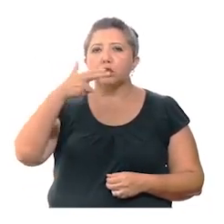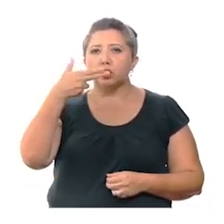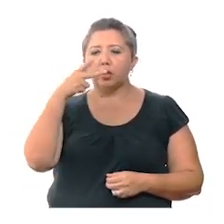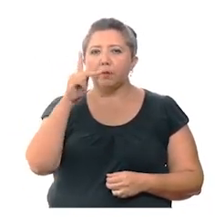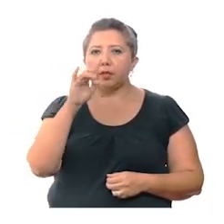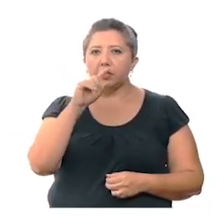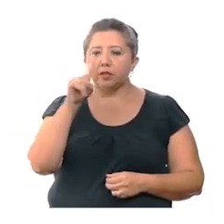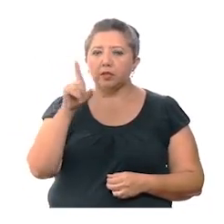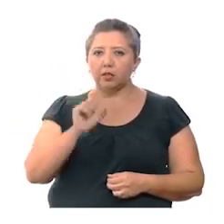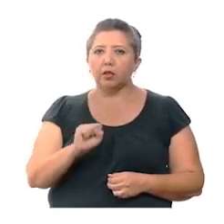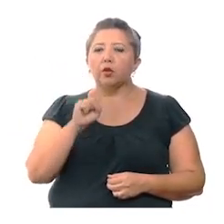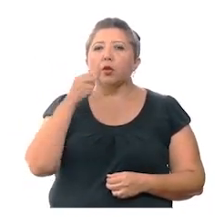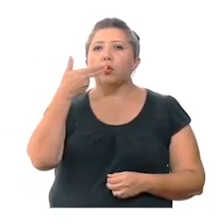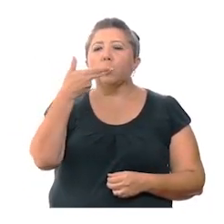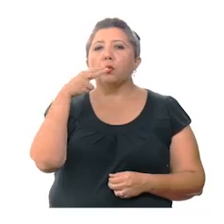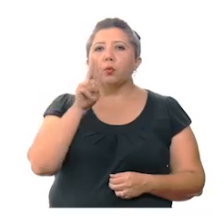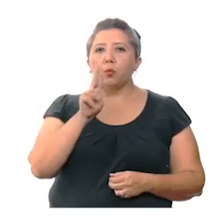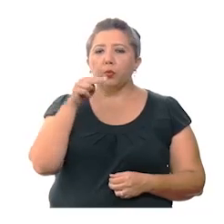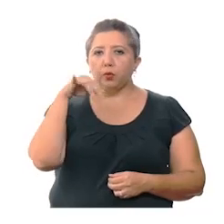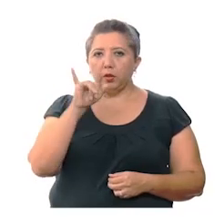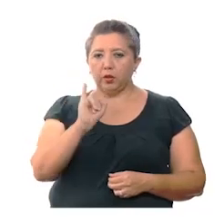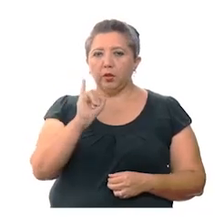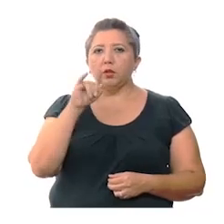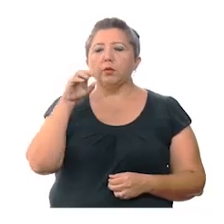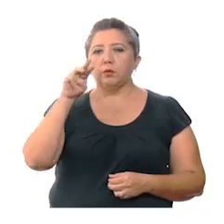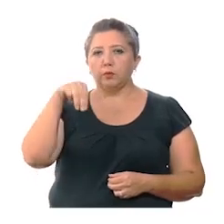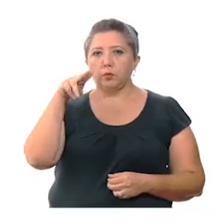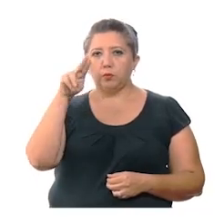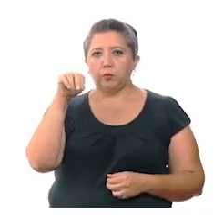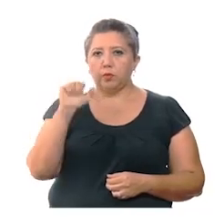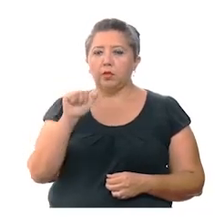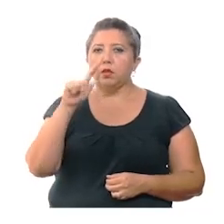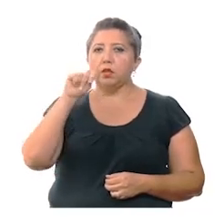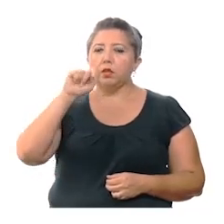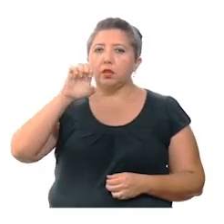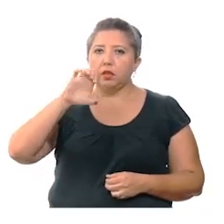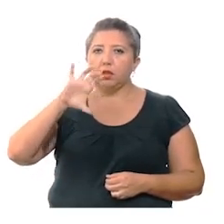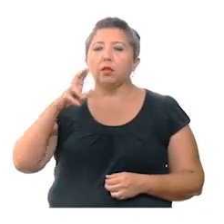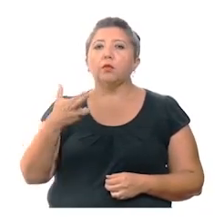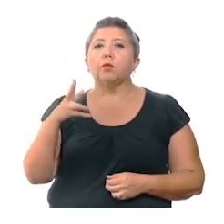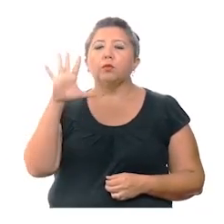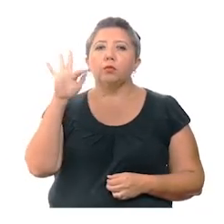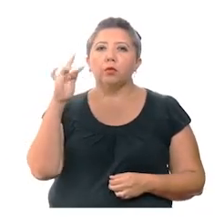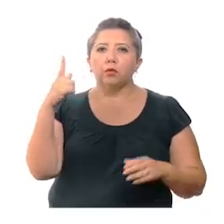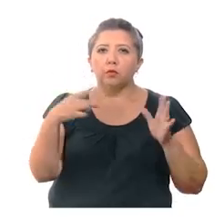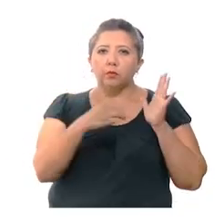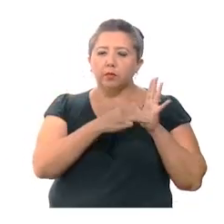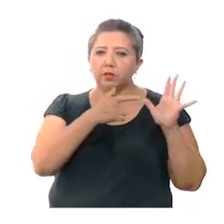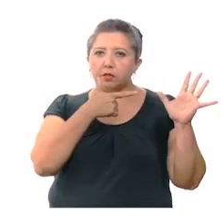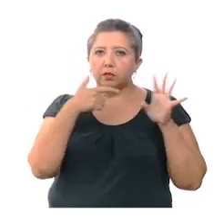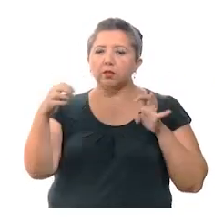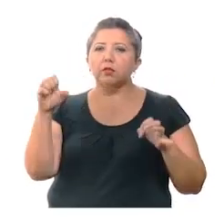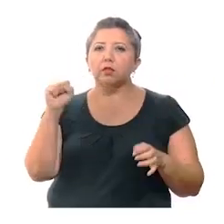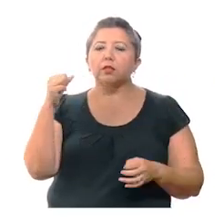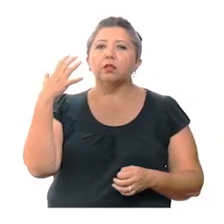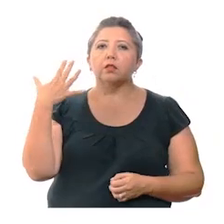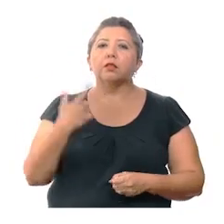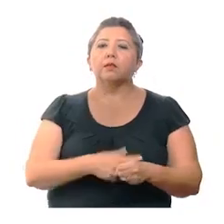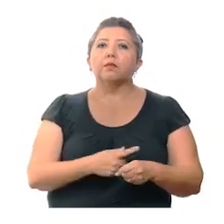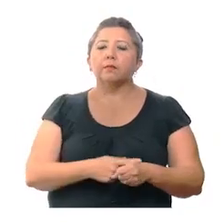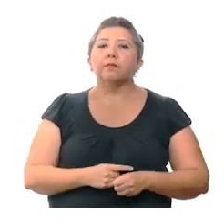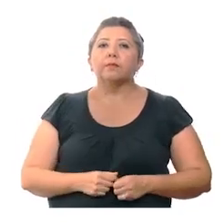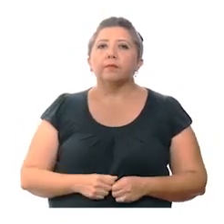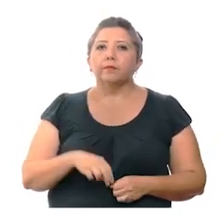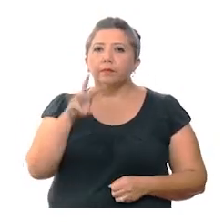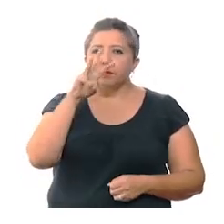Chapap, San, Jují, Maxcanú, Muna, Oxcuscap y Tecó. De los 41.765 casos